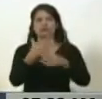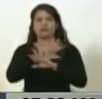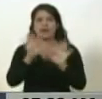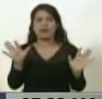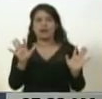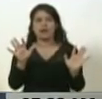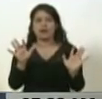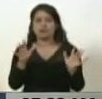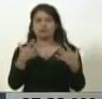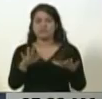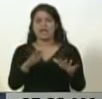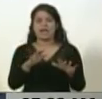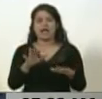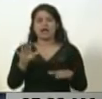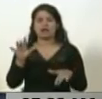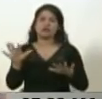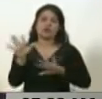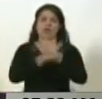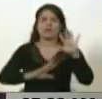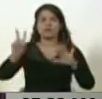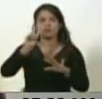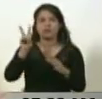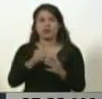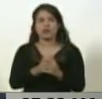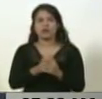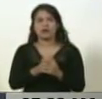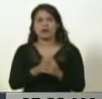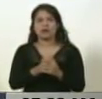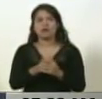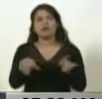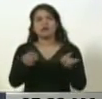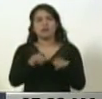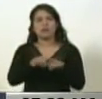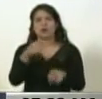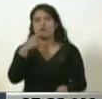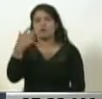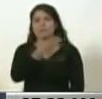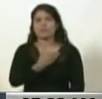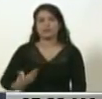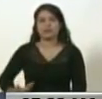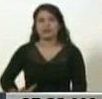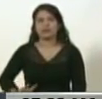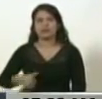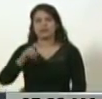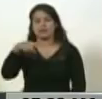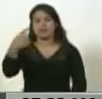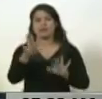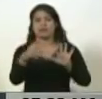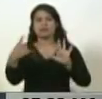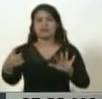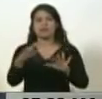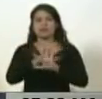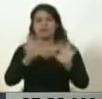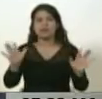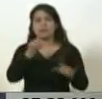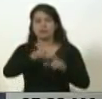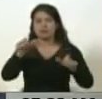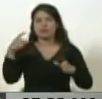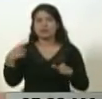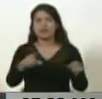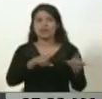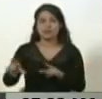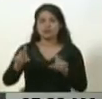nivel nacional y aspiramos que, como lo dijo el presidente, el próximo 16 ya la población pueda contar con